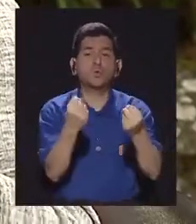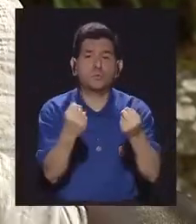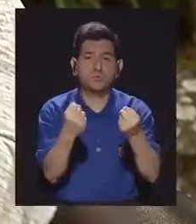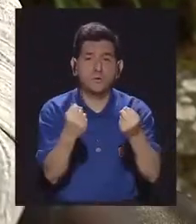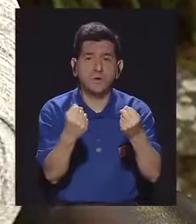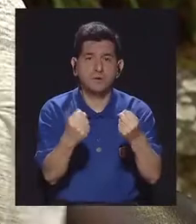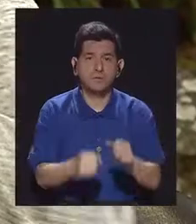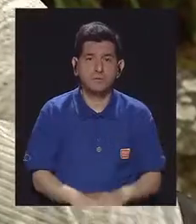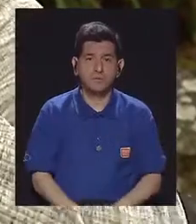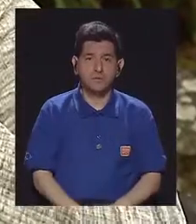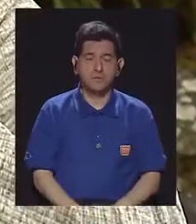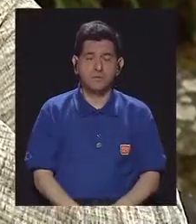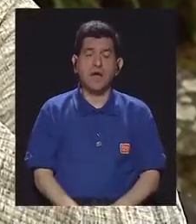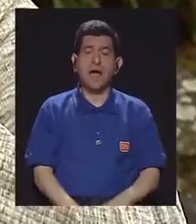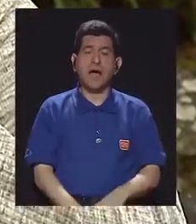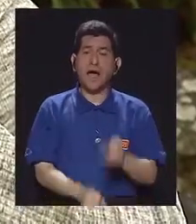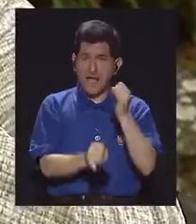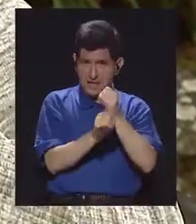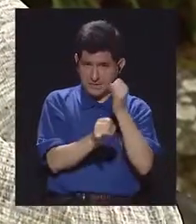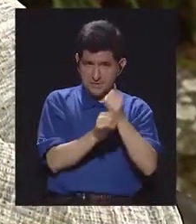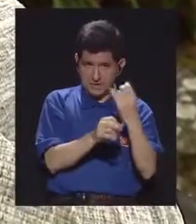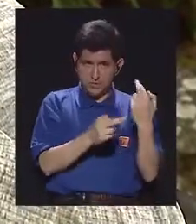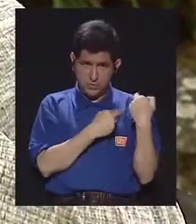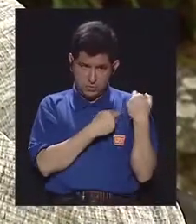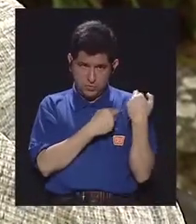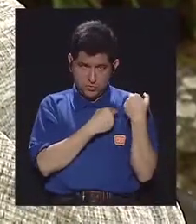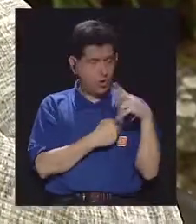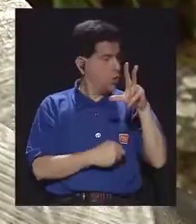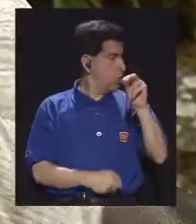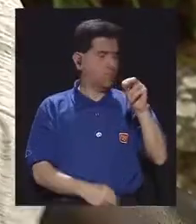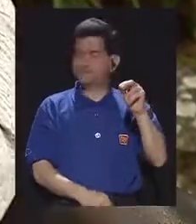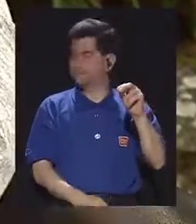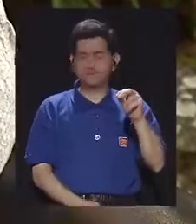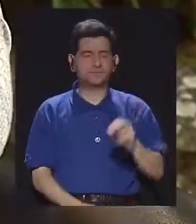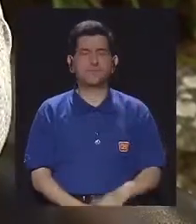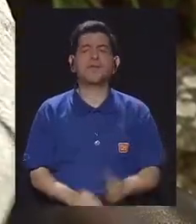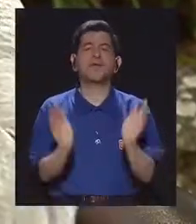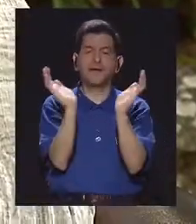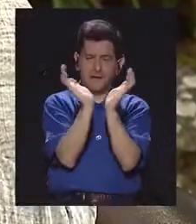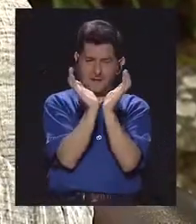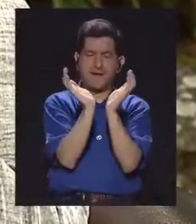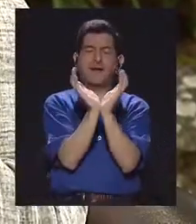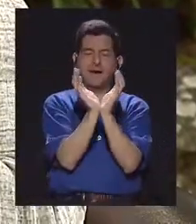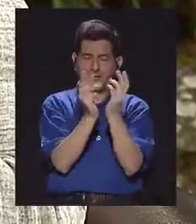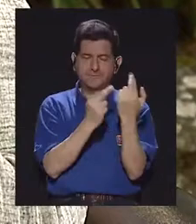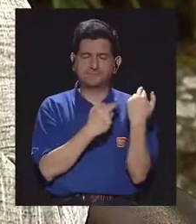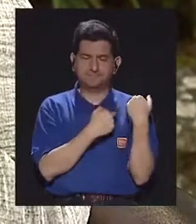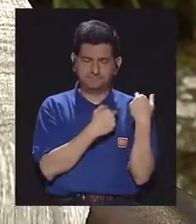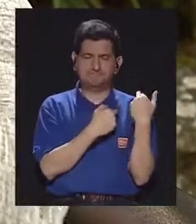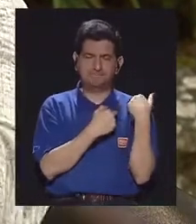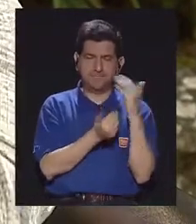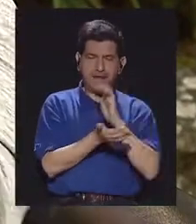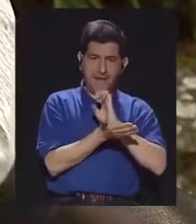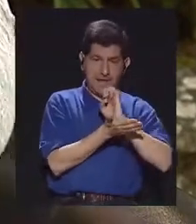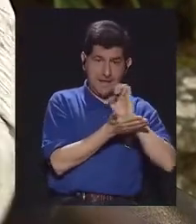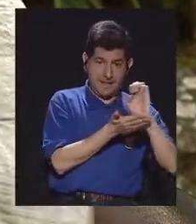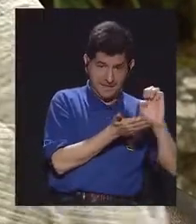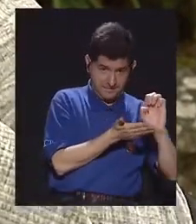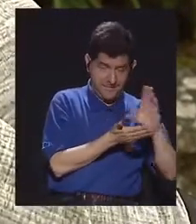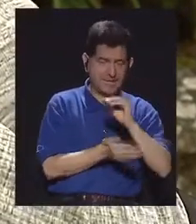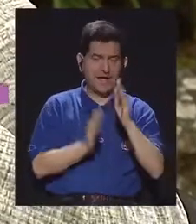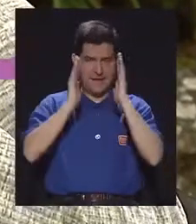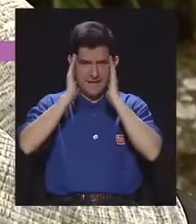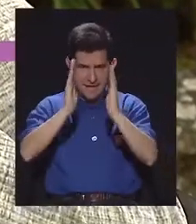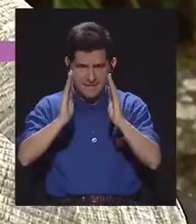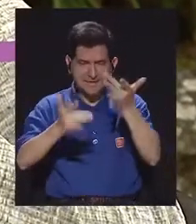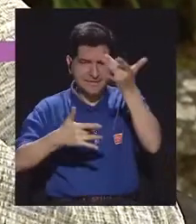salud. ¿Le corresponde al ICODER? No, no le corresponde al ICODER. Le corresponde a la Caja del Seguro Social, la prevención y